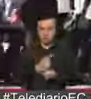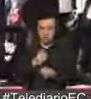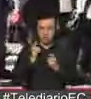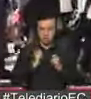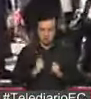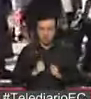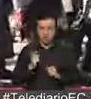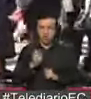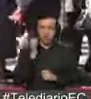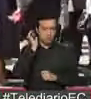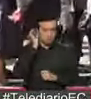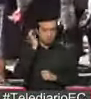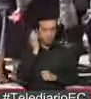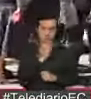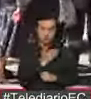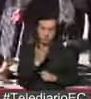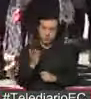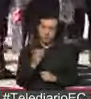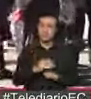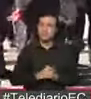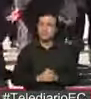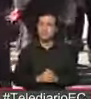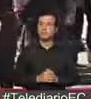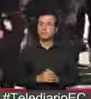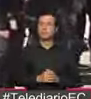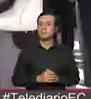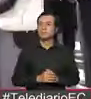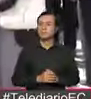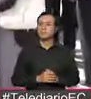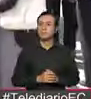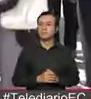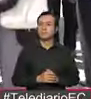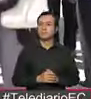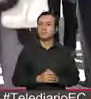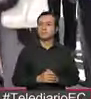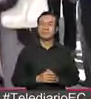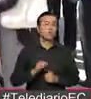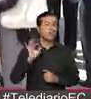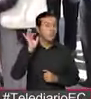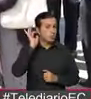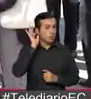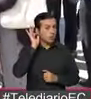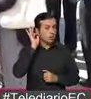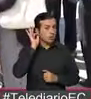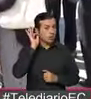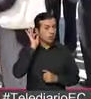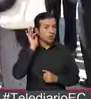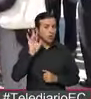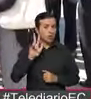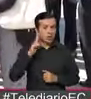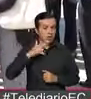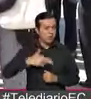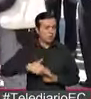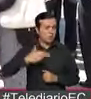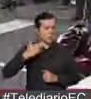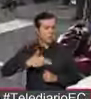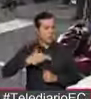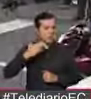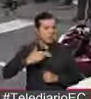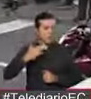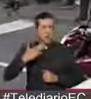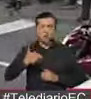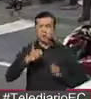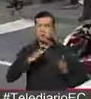se conmemora el día mundial de lucha contra el cáncer la mujer recibió tres disparos de arma de fuego el pasado